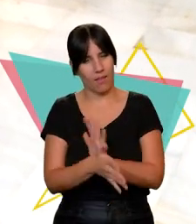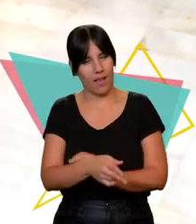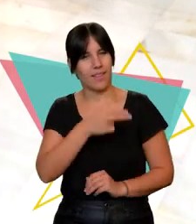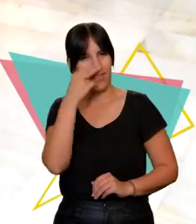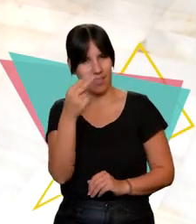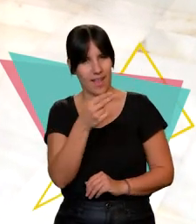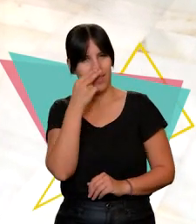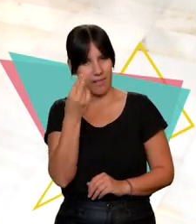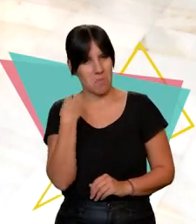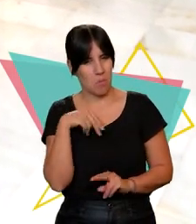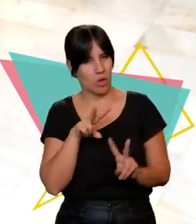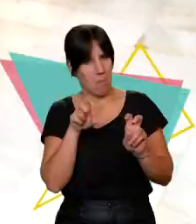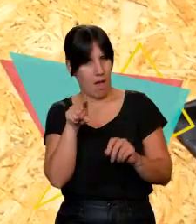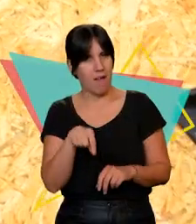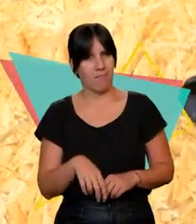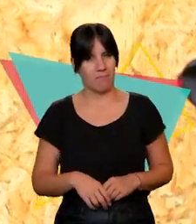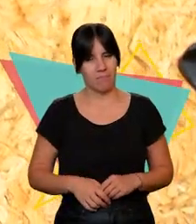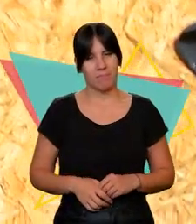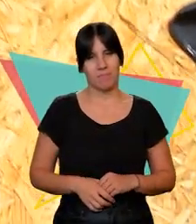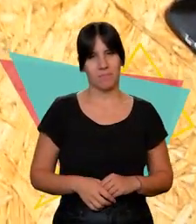sería muy interesante hablar sobre ello.